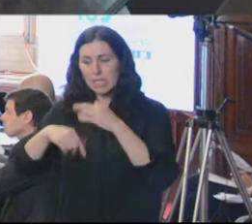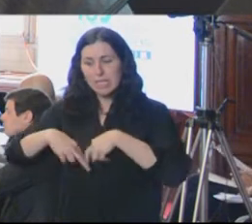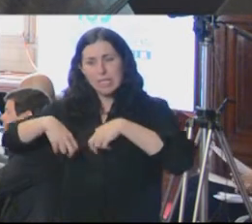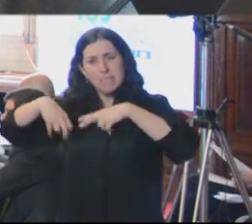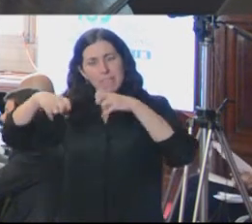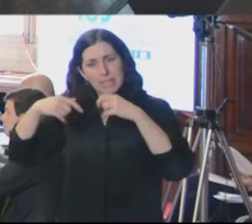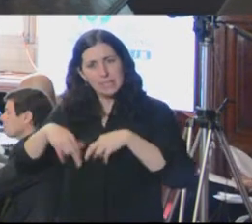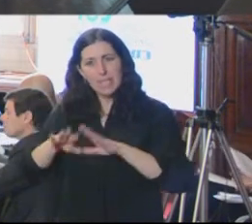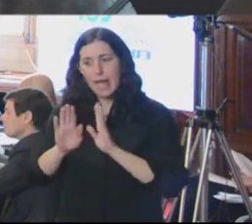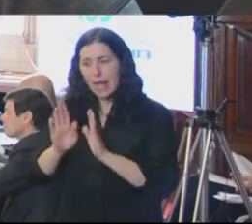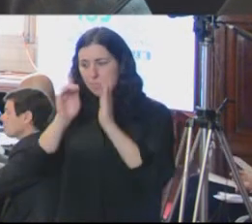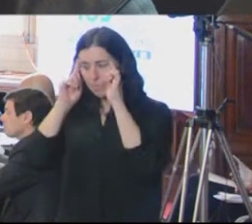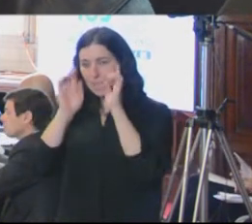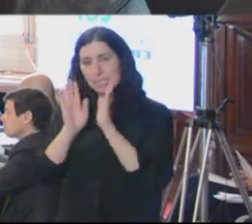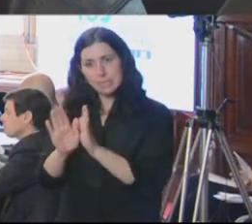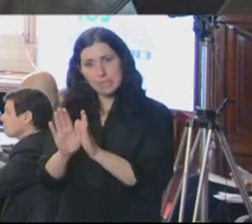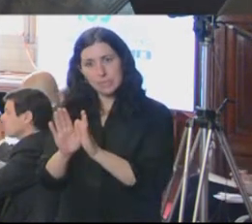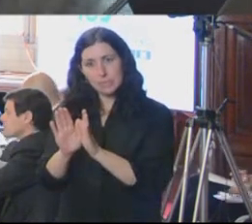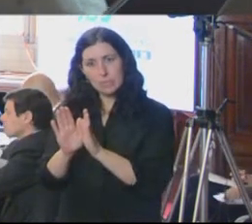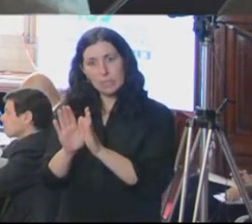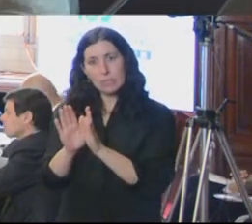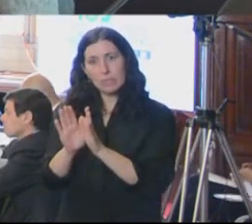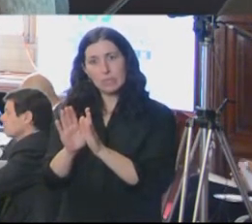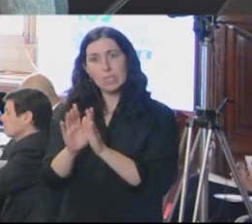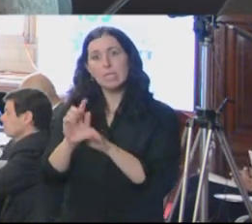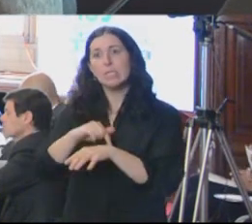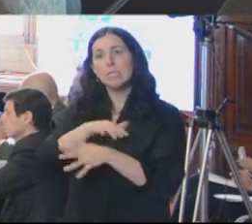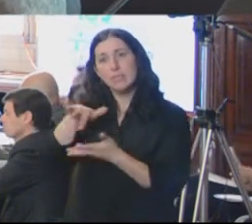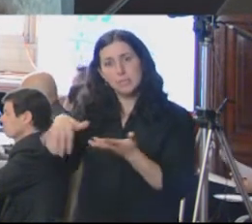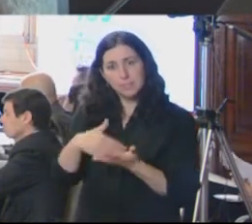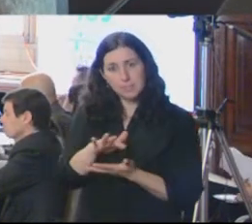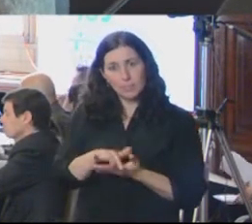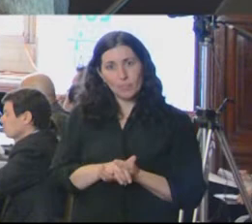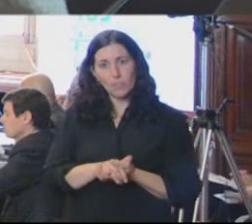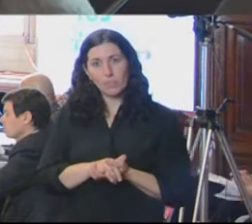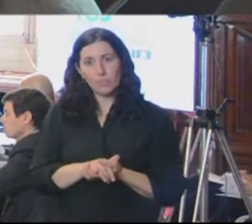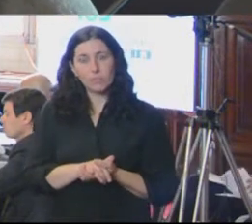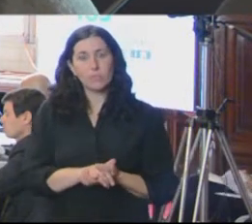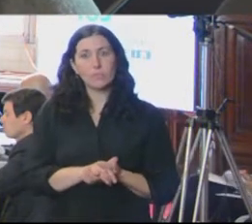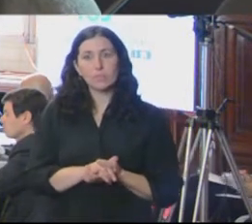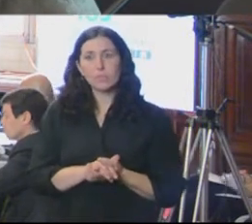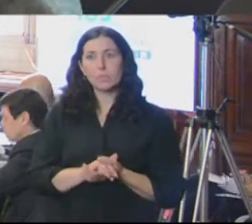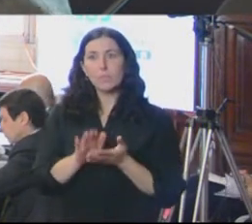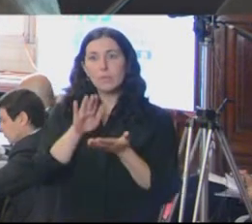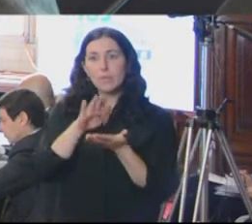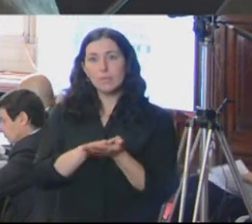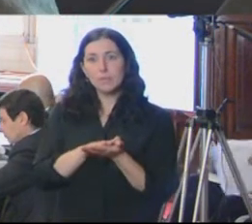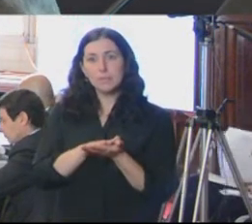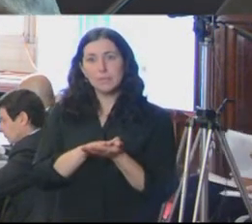investigación atendiendo esa circunstancia. Y